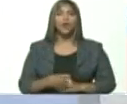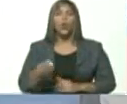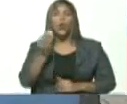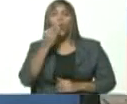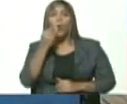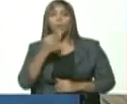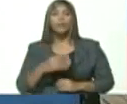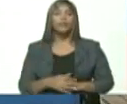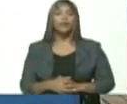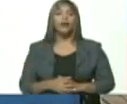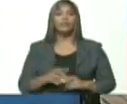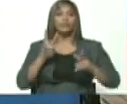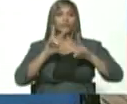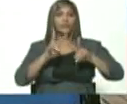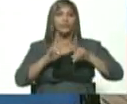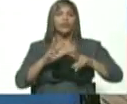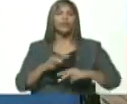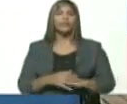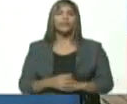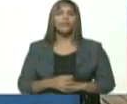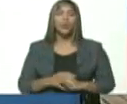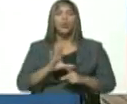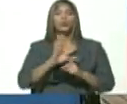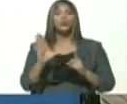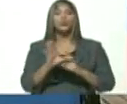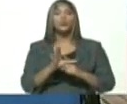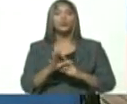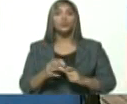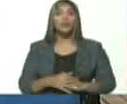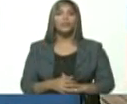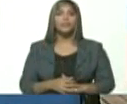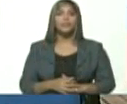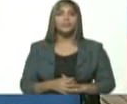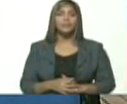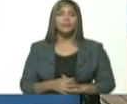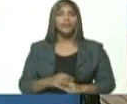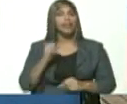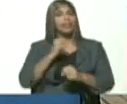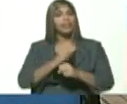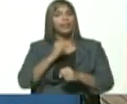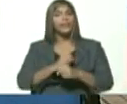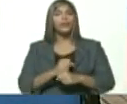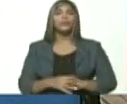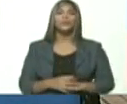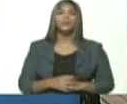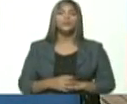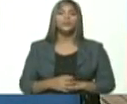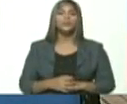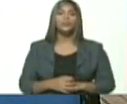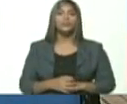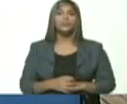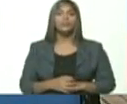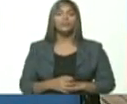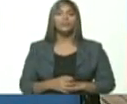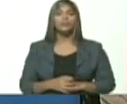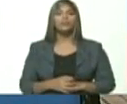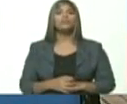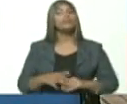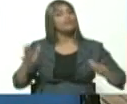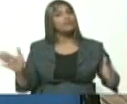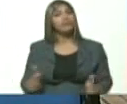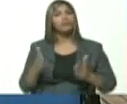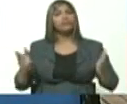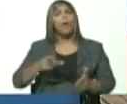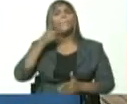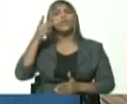alimentación, vivienda, cultura, trabajo, llevar adelante una política cada